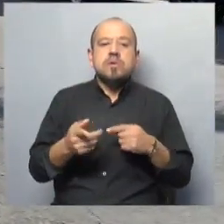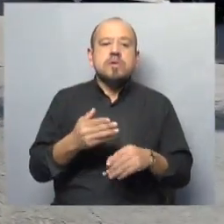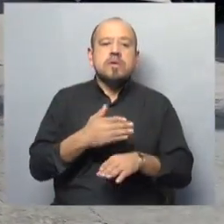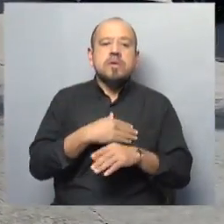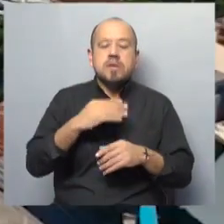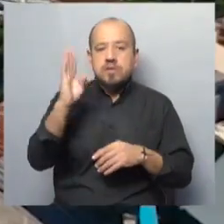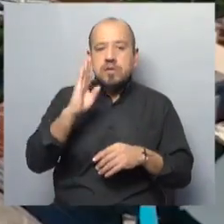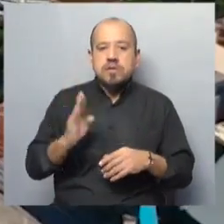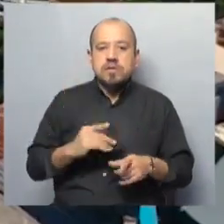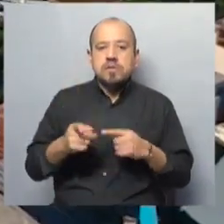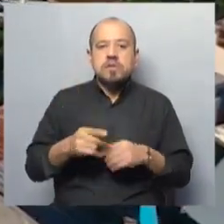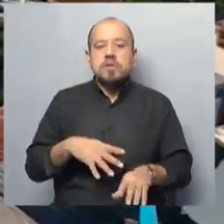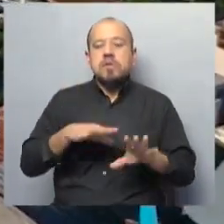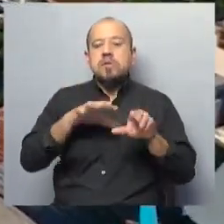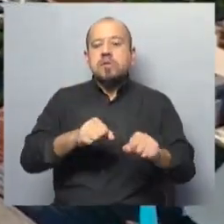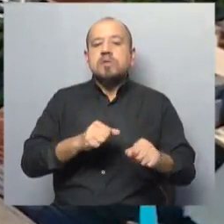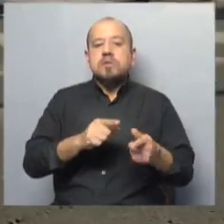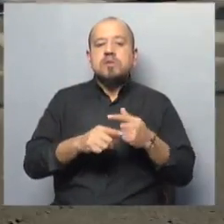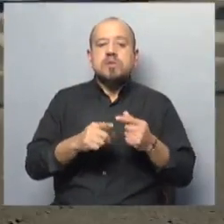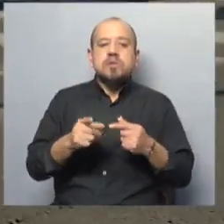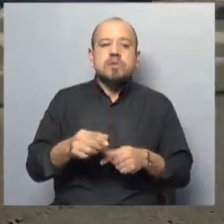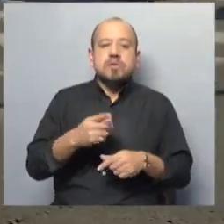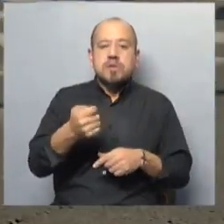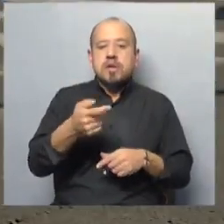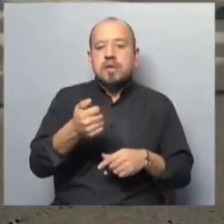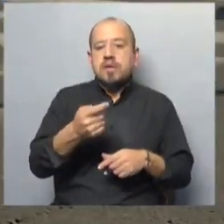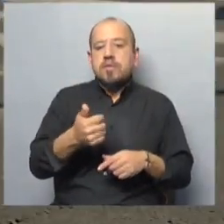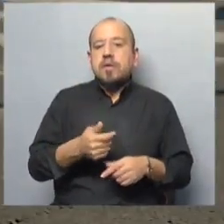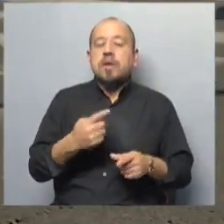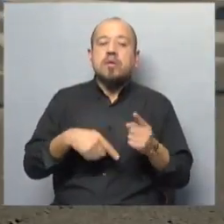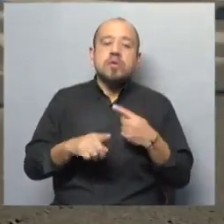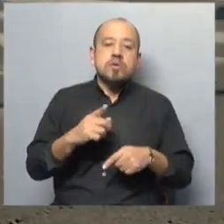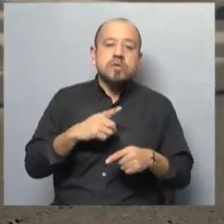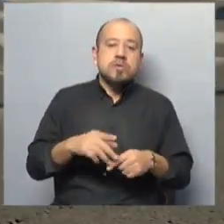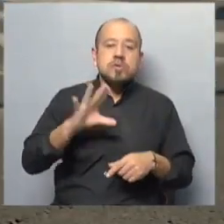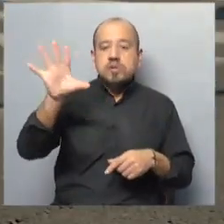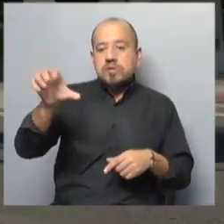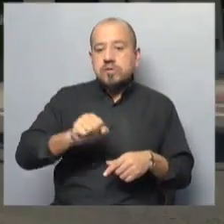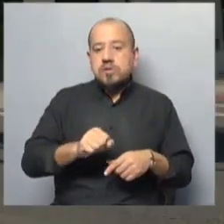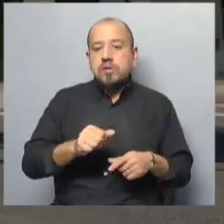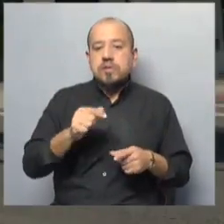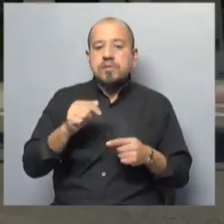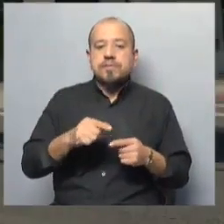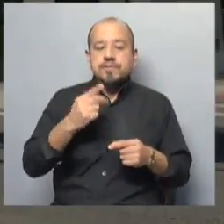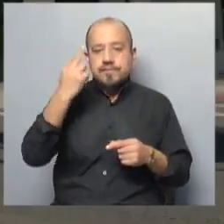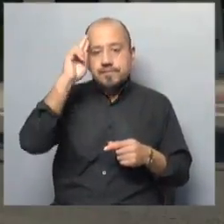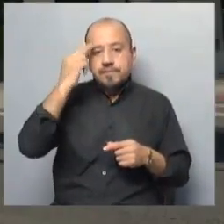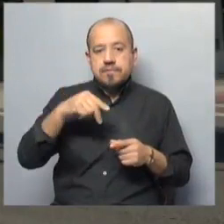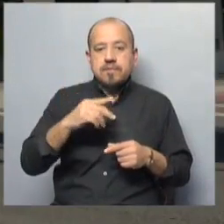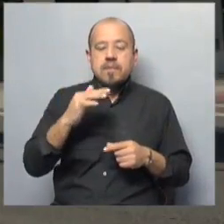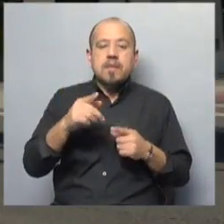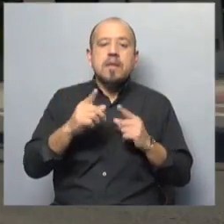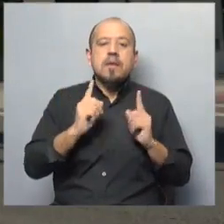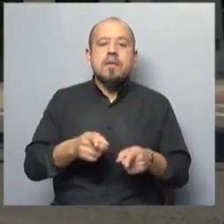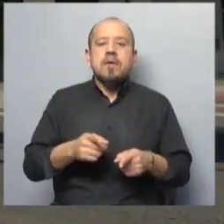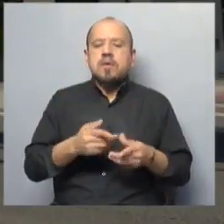Brasil. Fue detenido en una finca de Santana do Livramento, tras lo que se inició el trámite de extradición. En Uruguay, Fontana también es